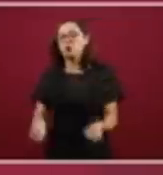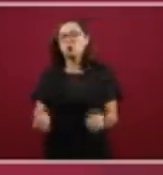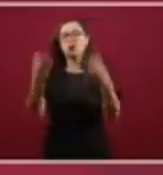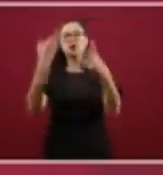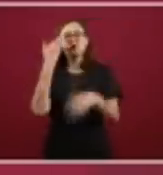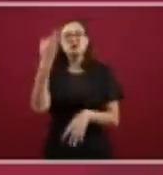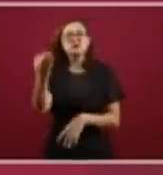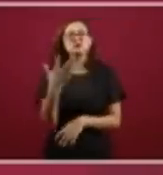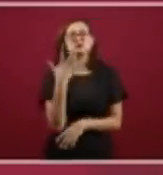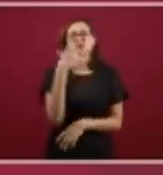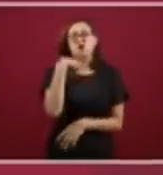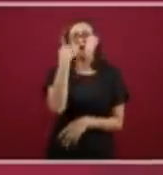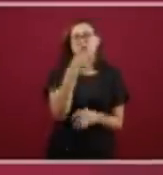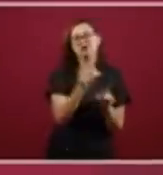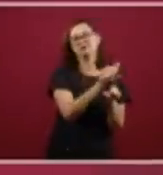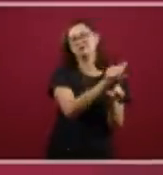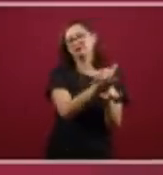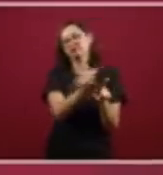4 o 5 horas.